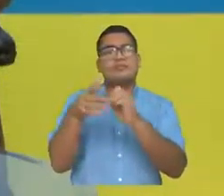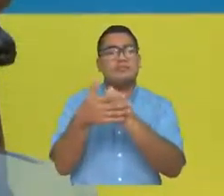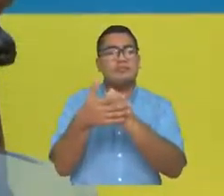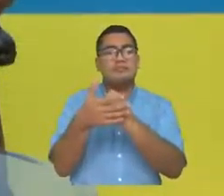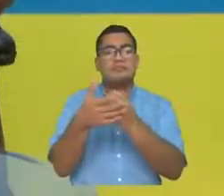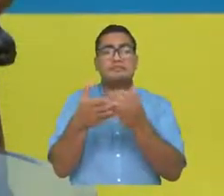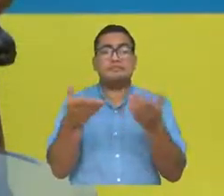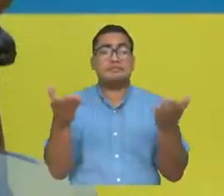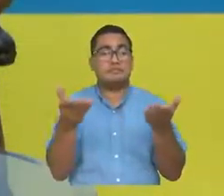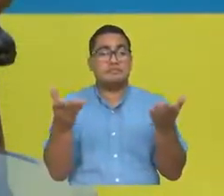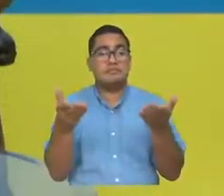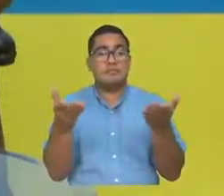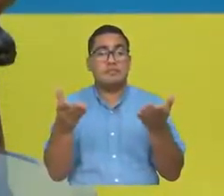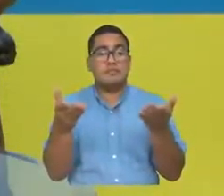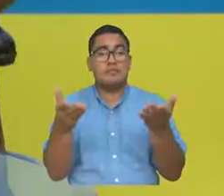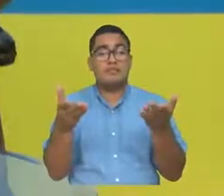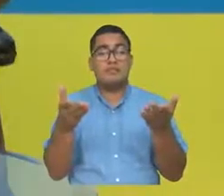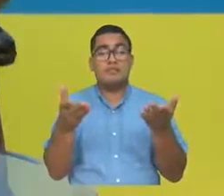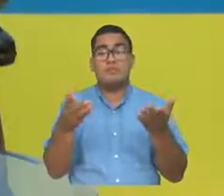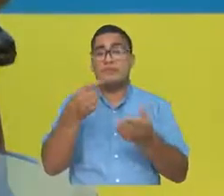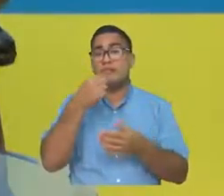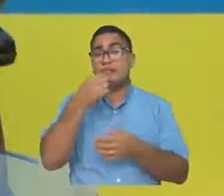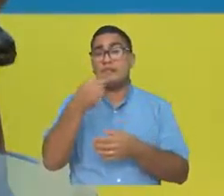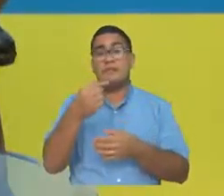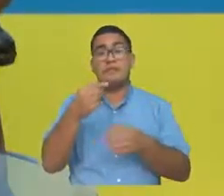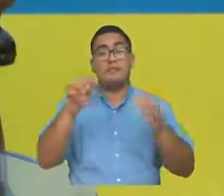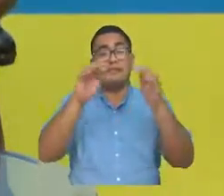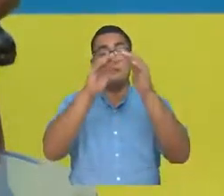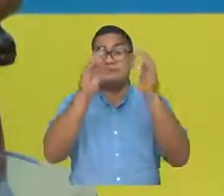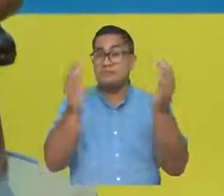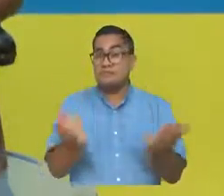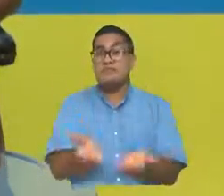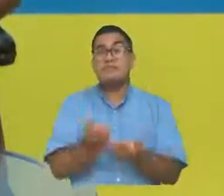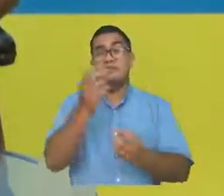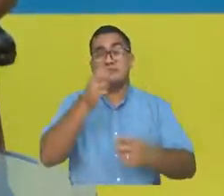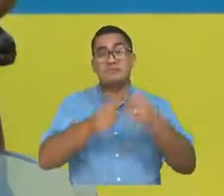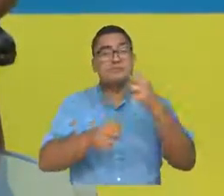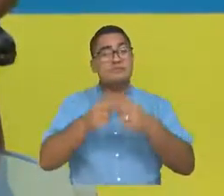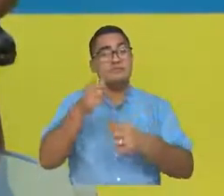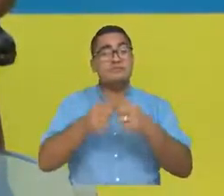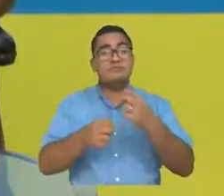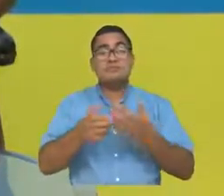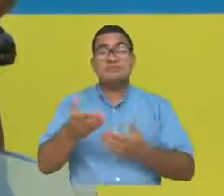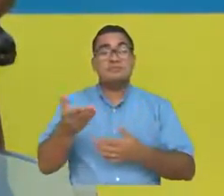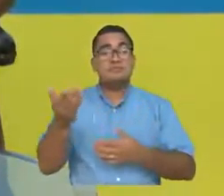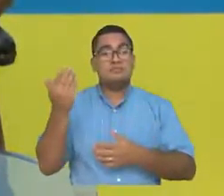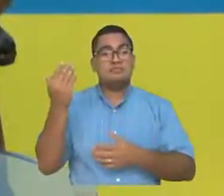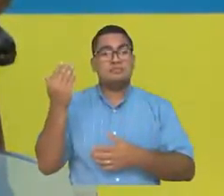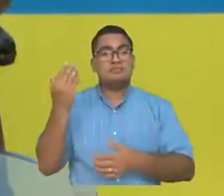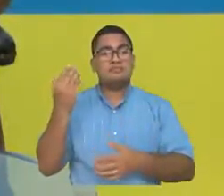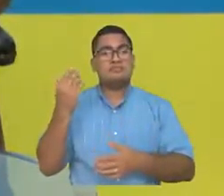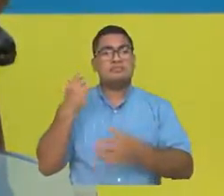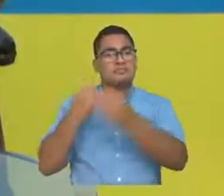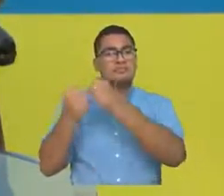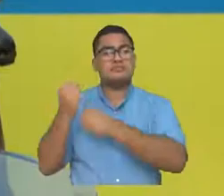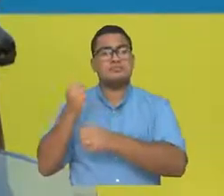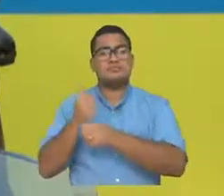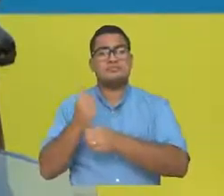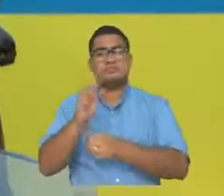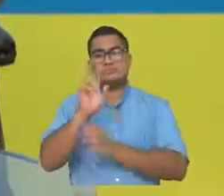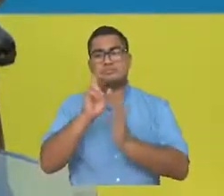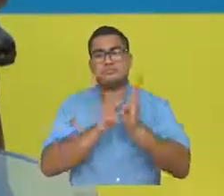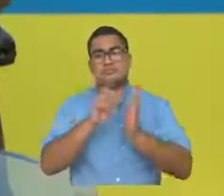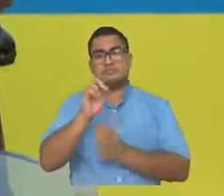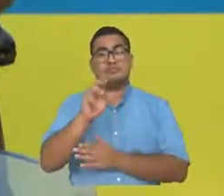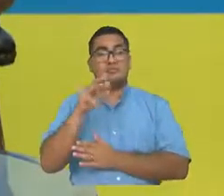programas. Siéntase nuevamente como en su casa. Muchas gracias, ¿verdad? Primero, no está de más decir o